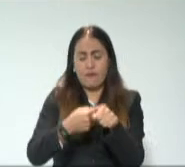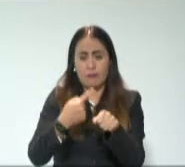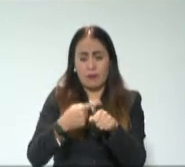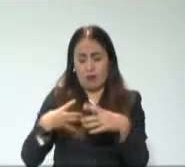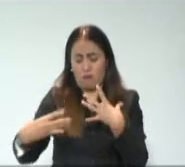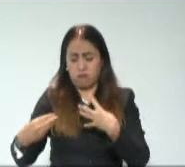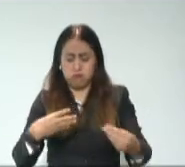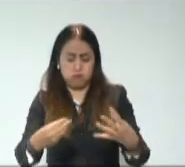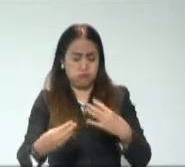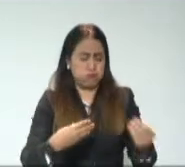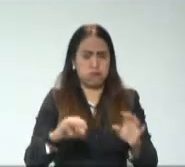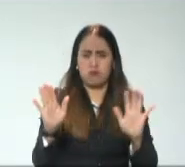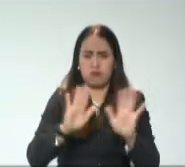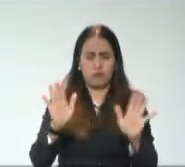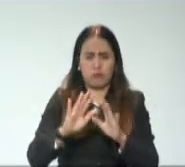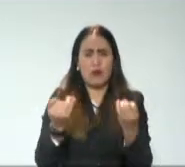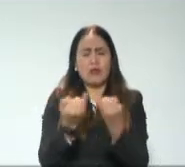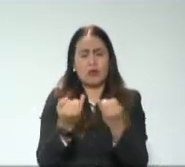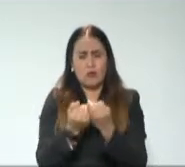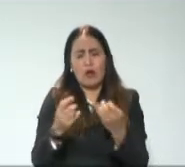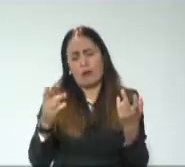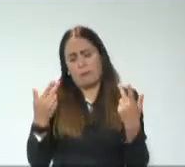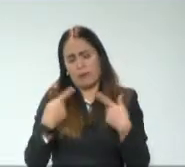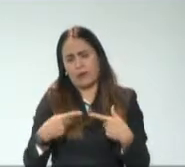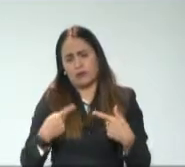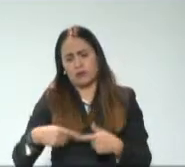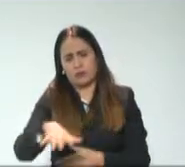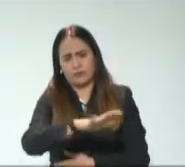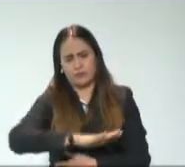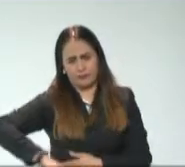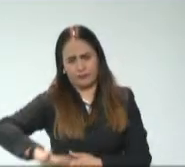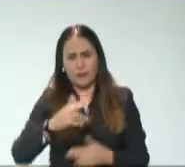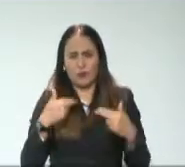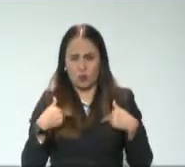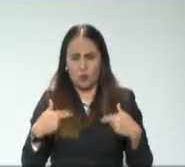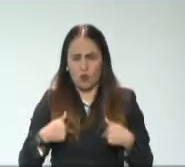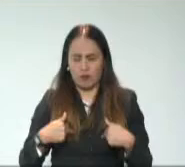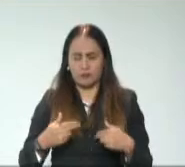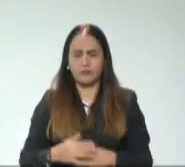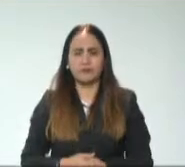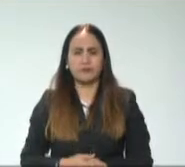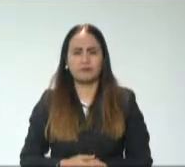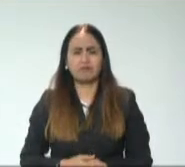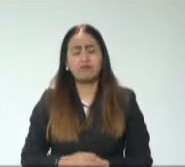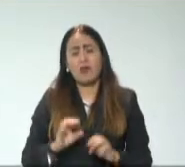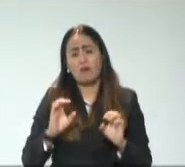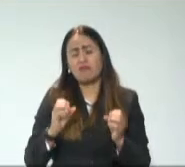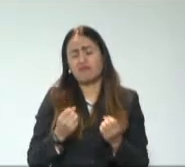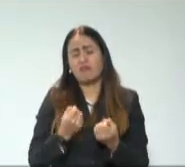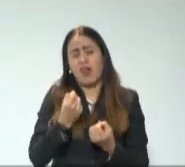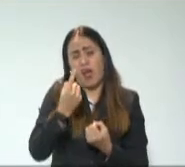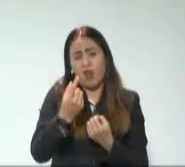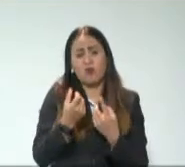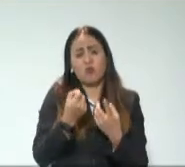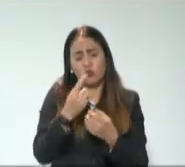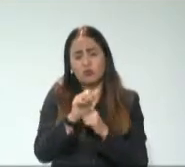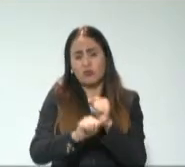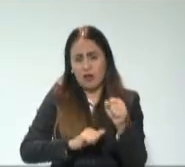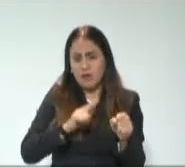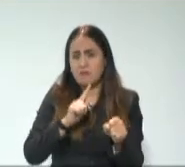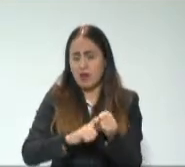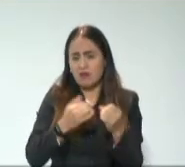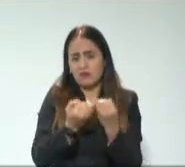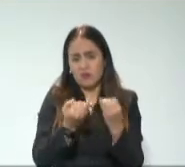virulenta y para que la especie invadida en este caso los seres humanos Aunque hay especies animales también